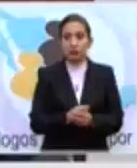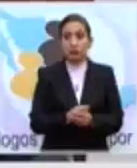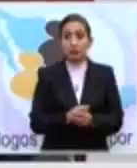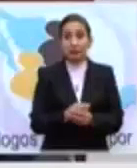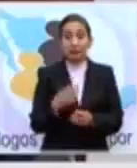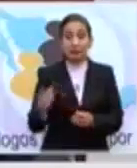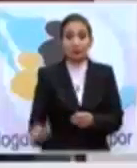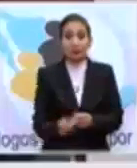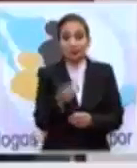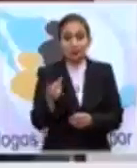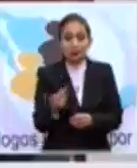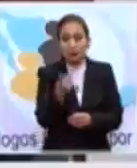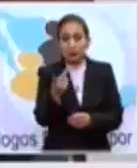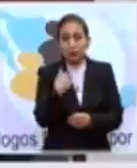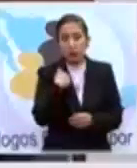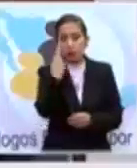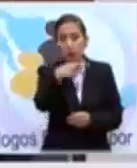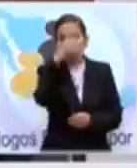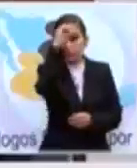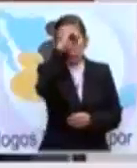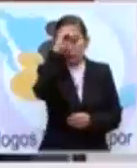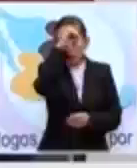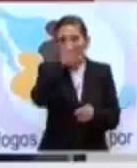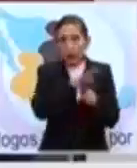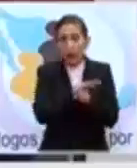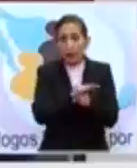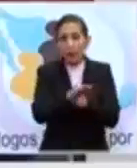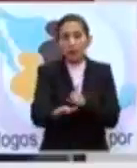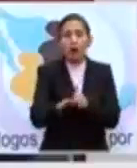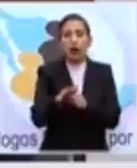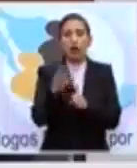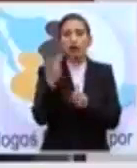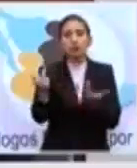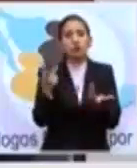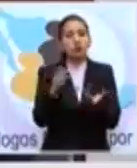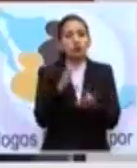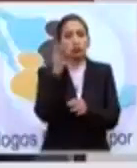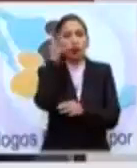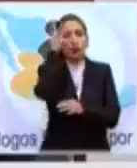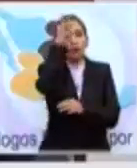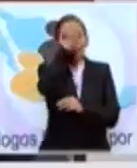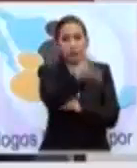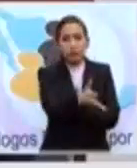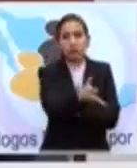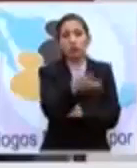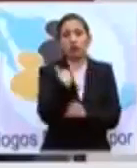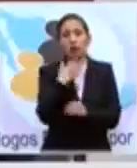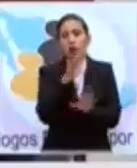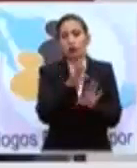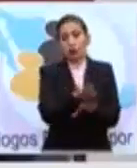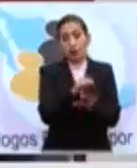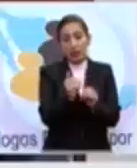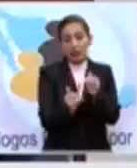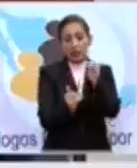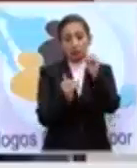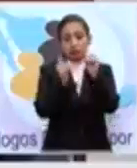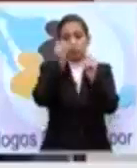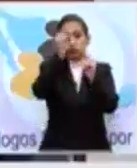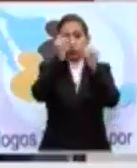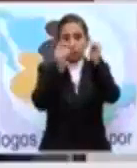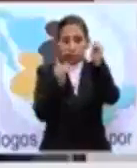La pregunta sería, en su opinión, ¿cuáles serán los efectos que en términos de